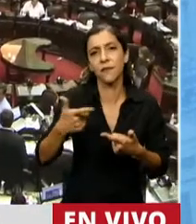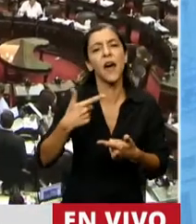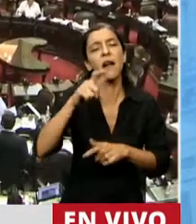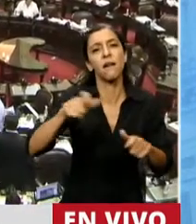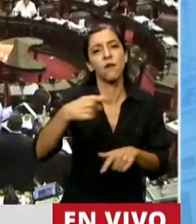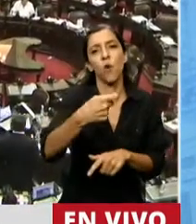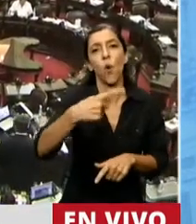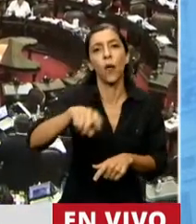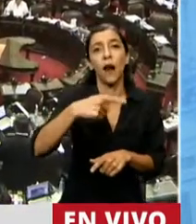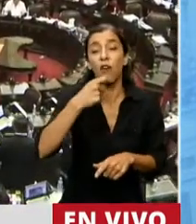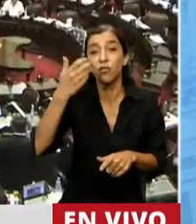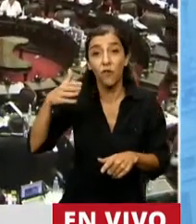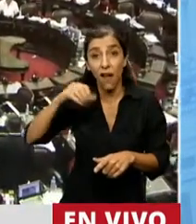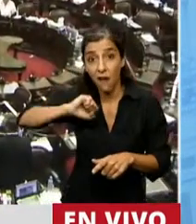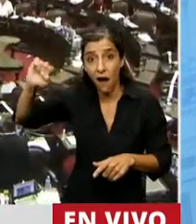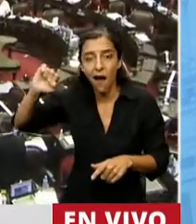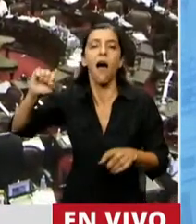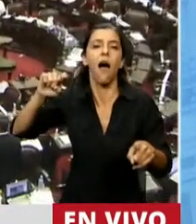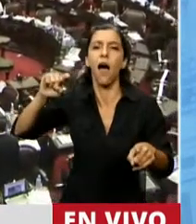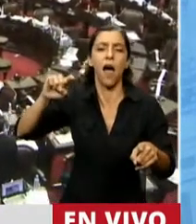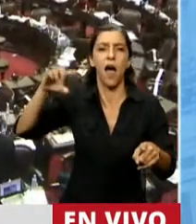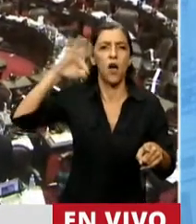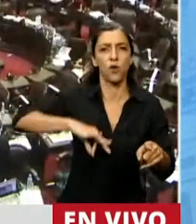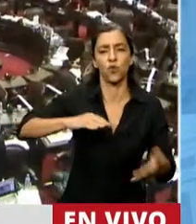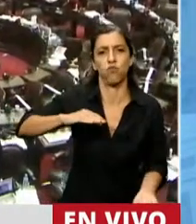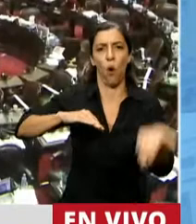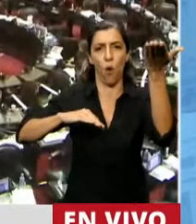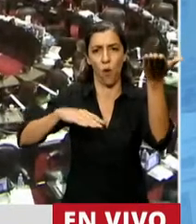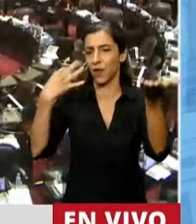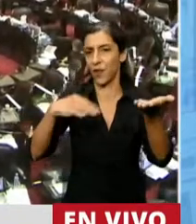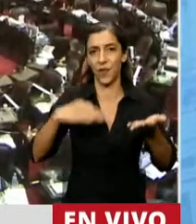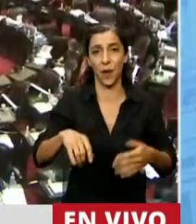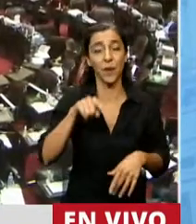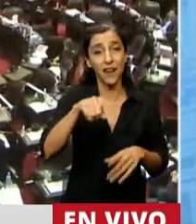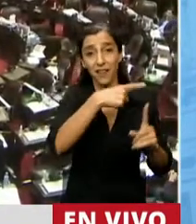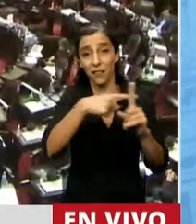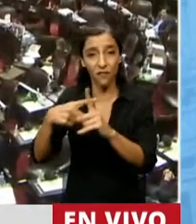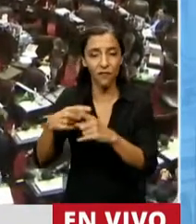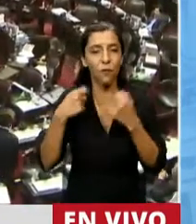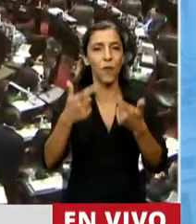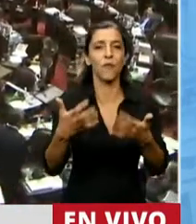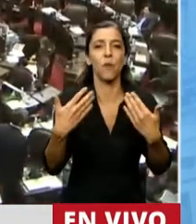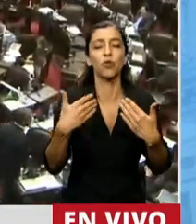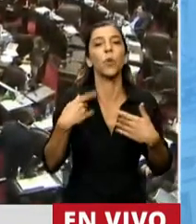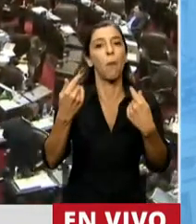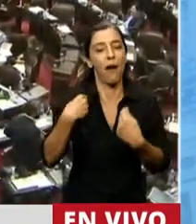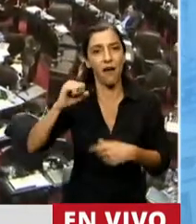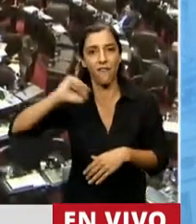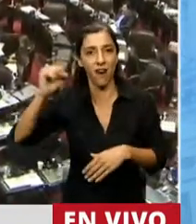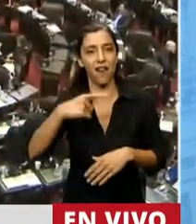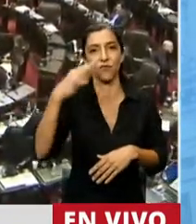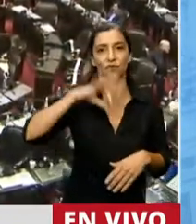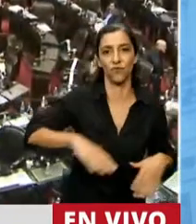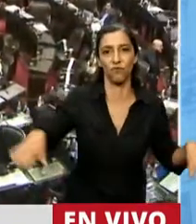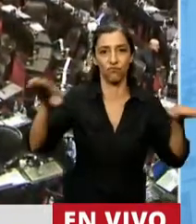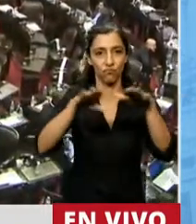inflación. Esta es una buena fórmula para momentos de crecimiento económico, porque no solo permite empardar con la inflación,